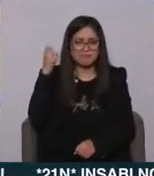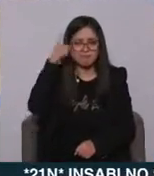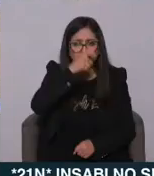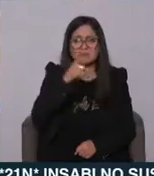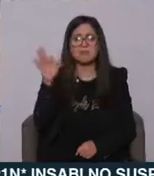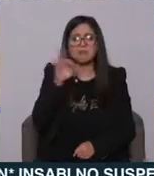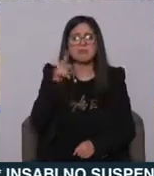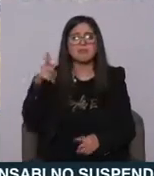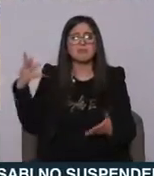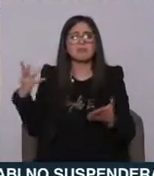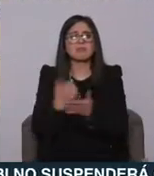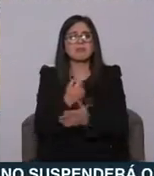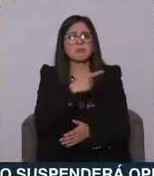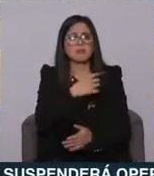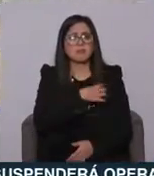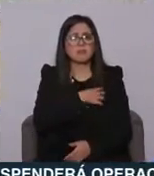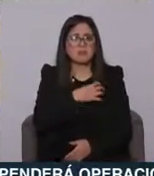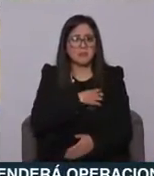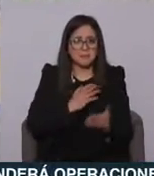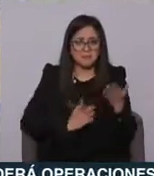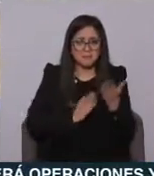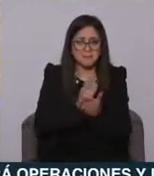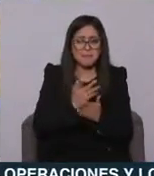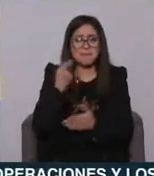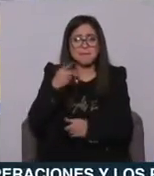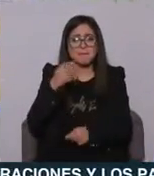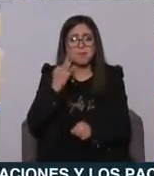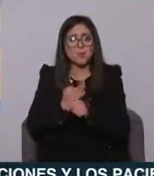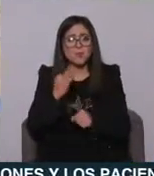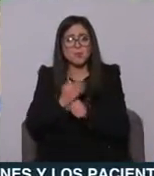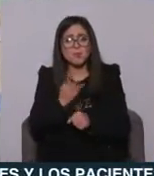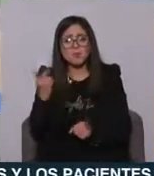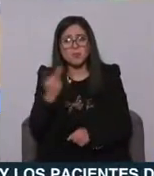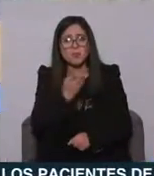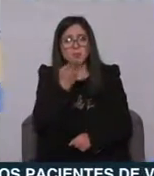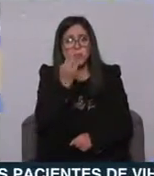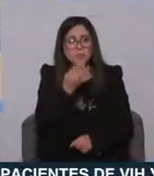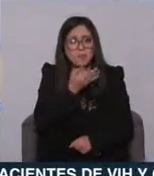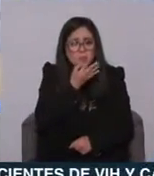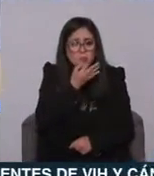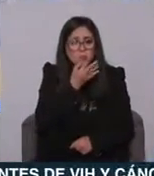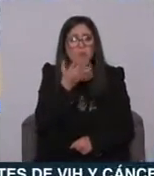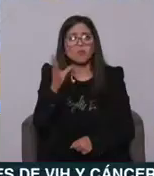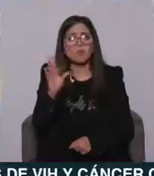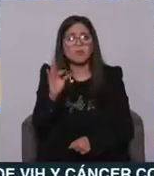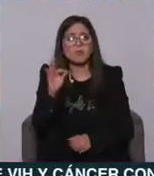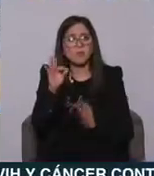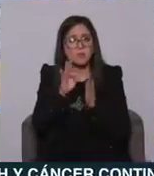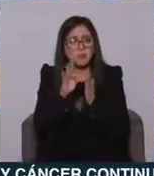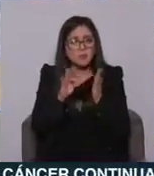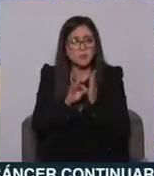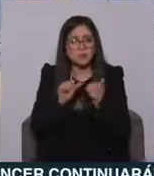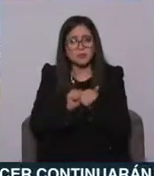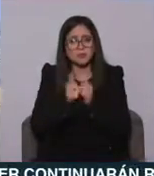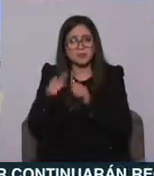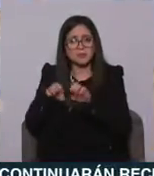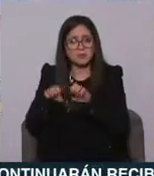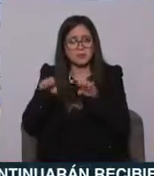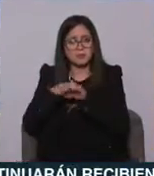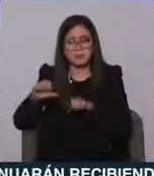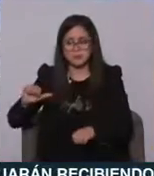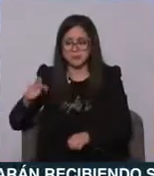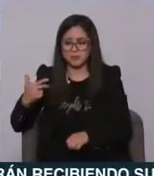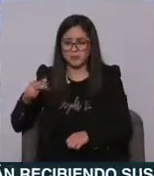otra victoria del equipo de capitanes. De hecho, el marcador al tercer cuarto, 9 minutos, 40 puntos la quinteta de los aguacateros de Michoacán